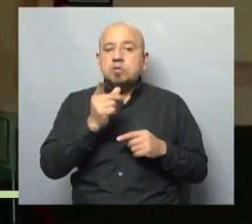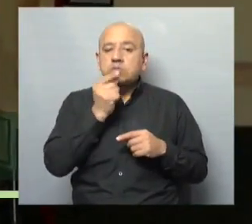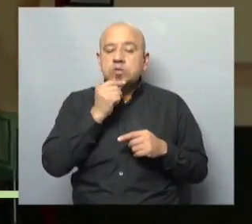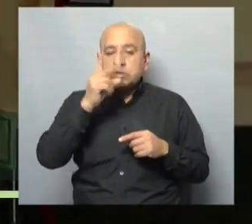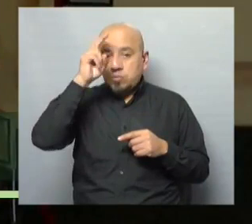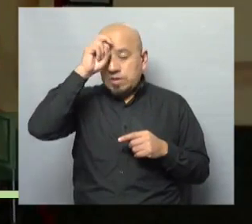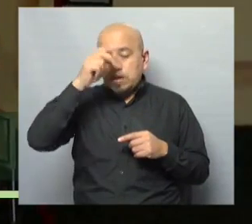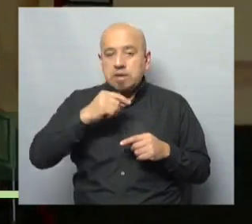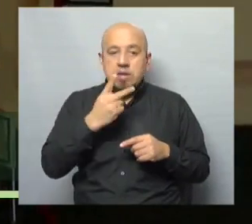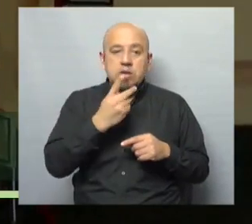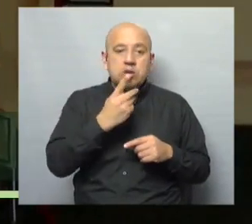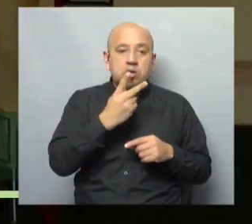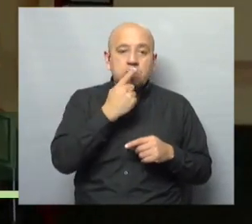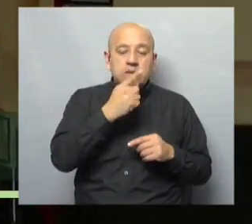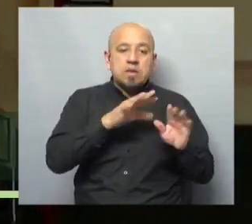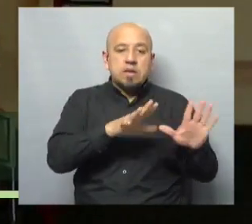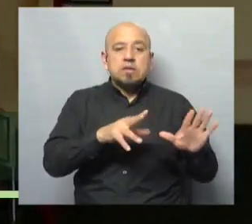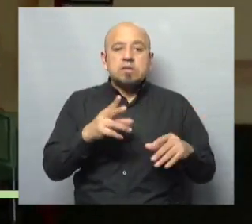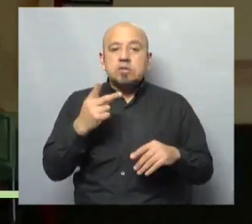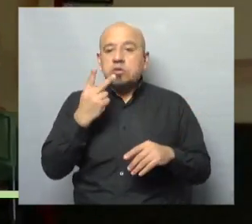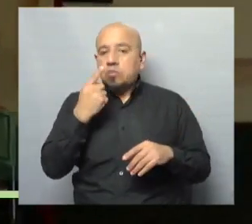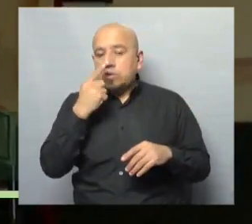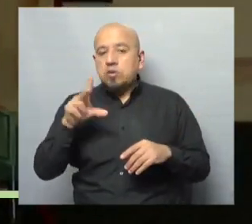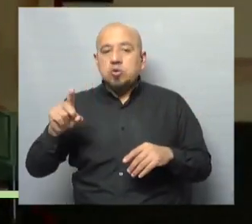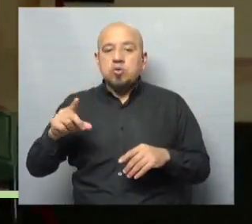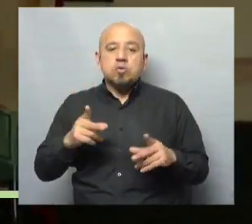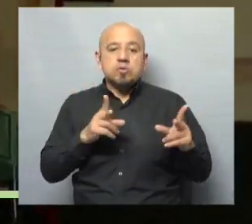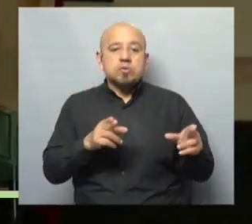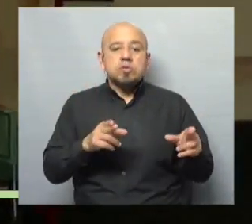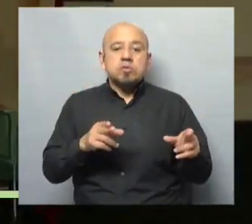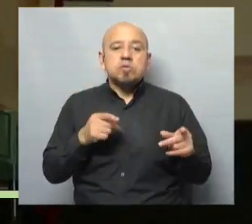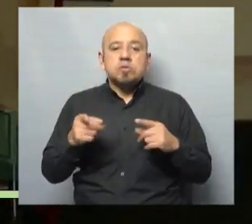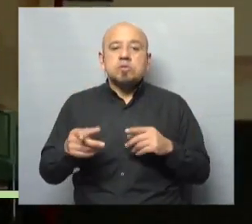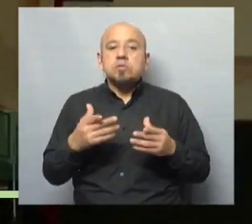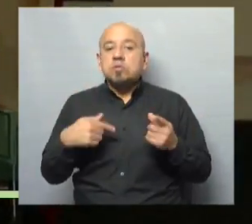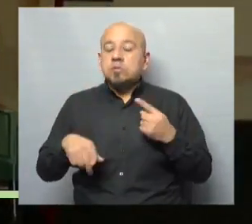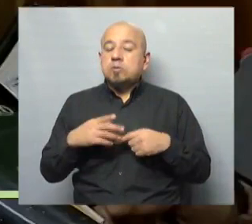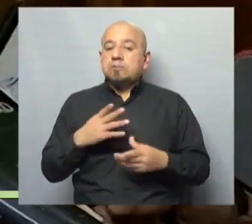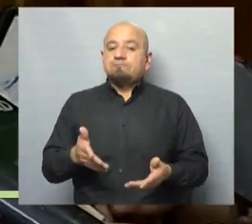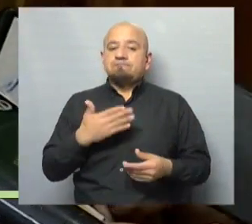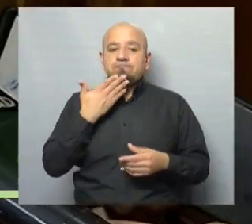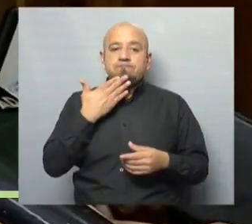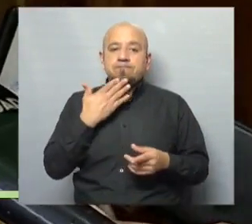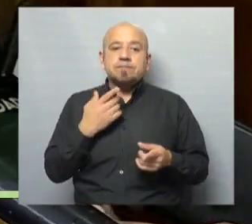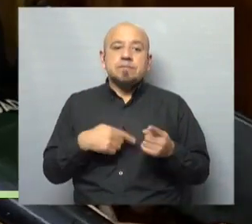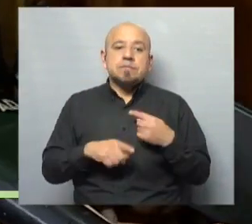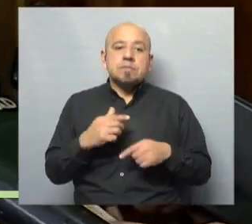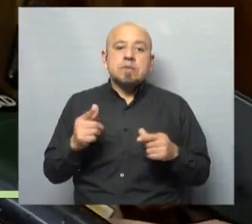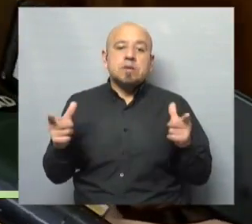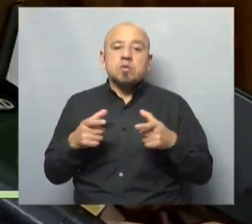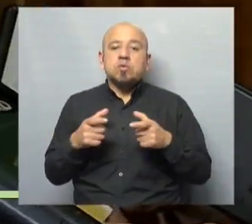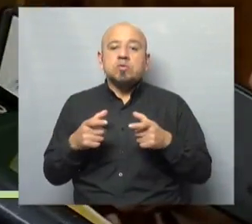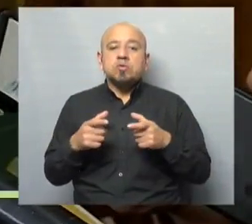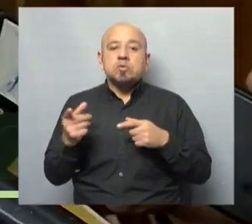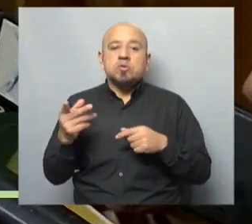2010 y 2012 es pese a ser civil lo que fue cuestionado por el oficialismo tras una reunión entre la